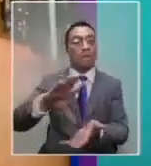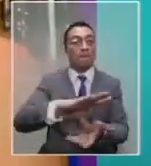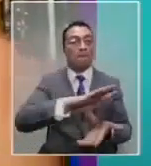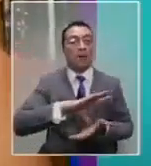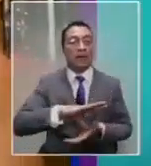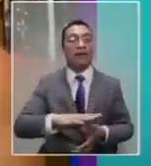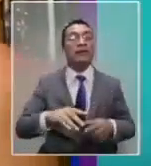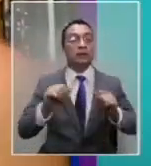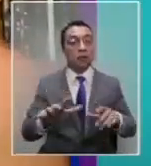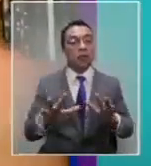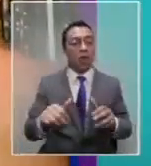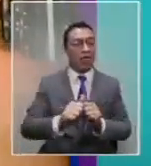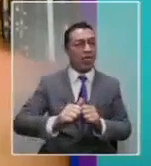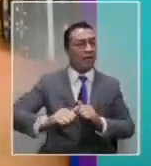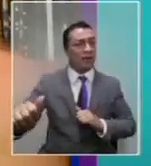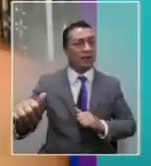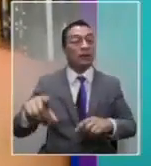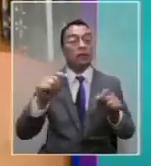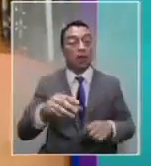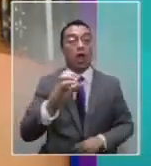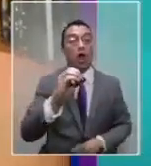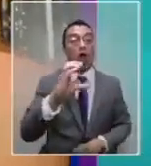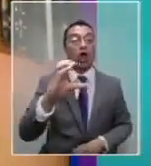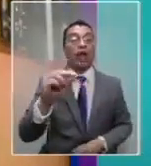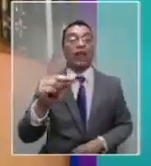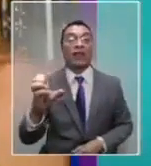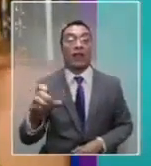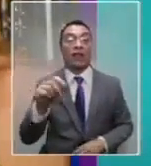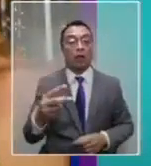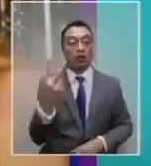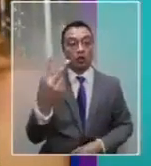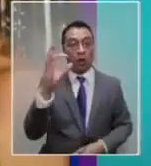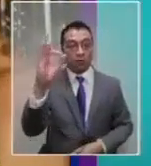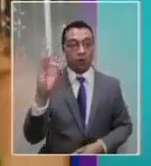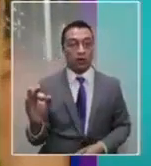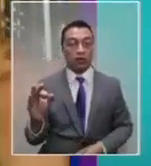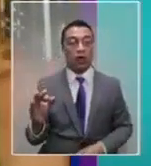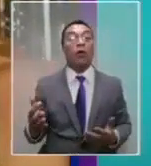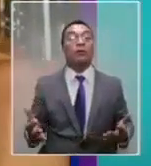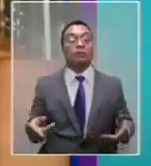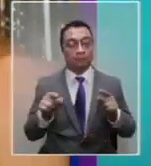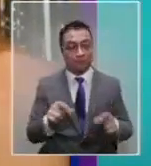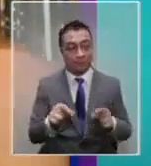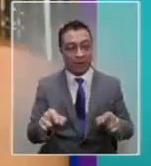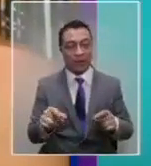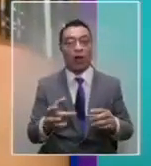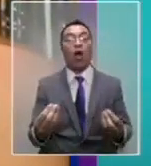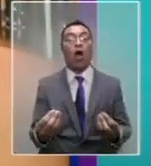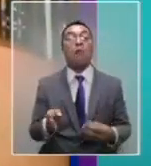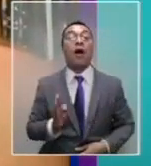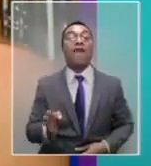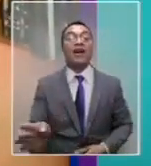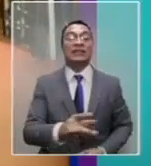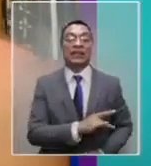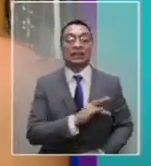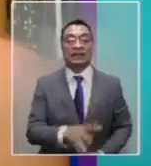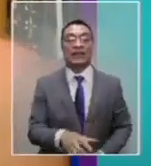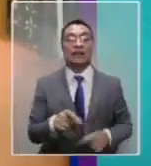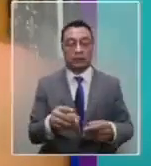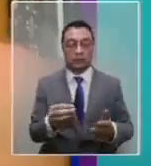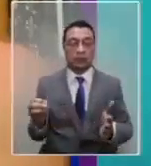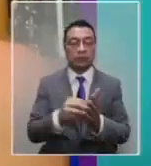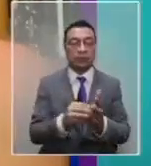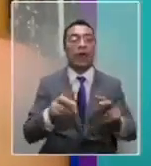otros países. Estamos quizás bastante distantes. El promedio de la OCDE es de un 2%. En ese sentido, ¿cómo avanza Chile en